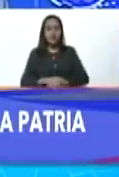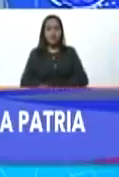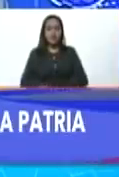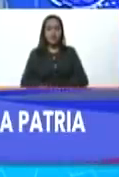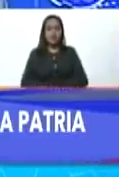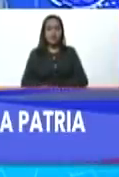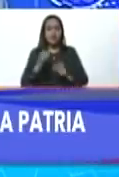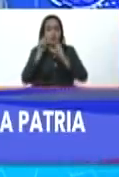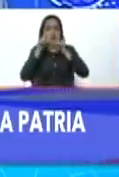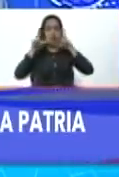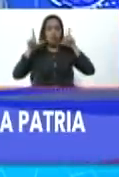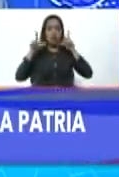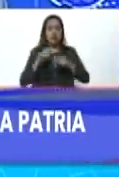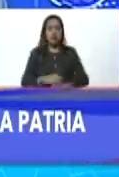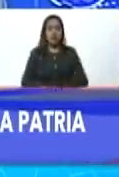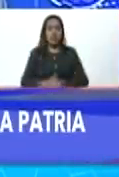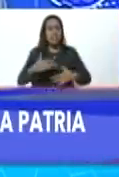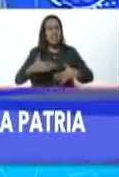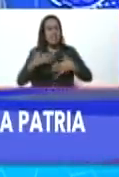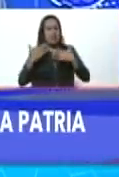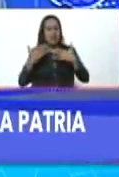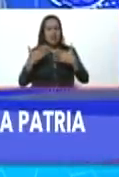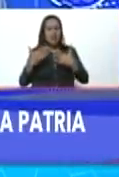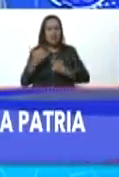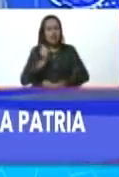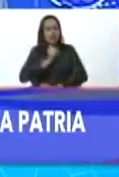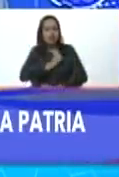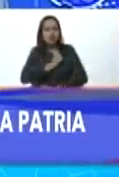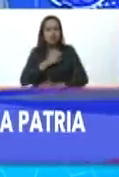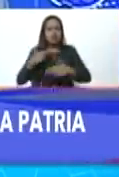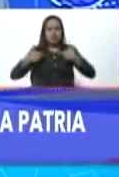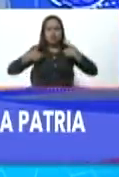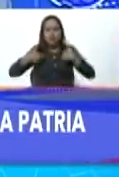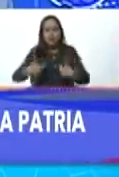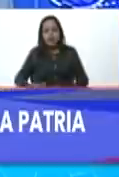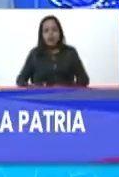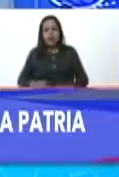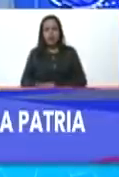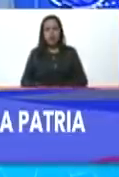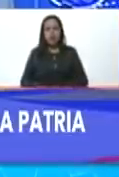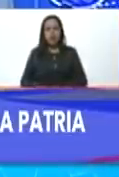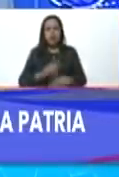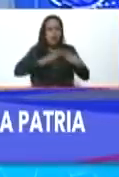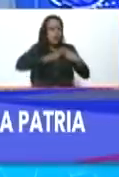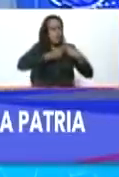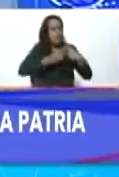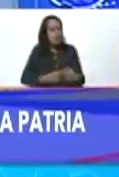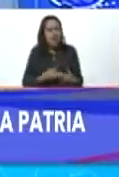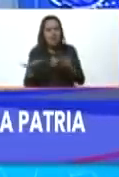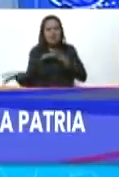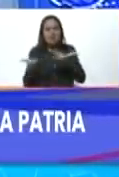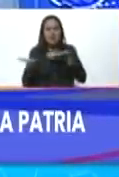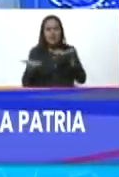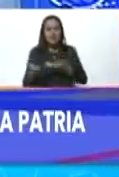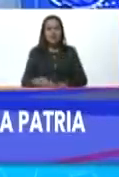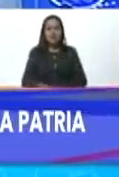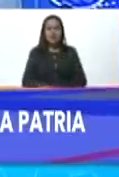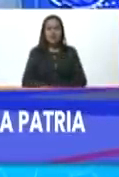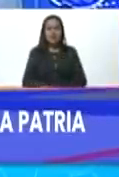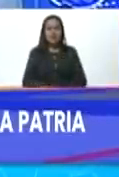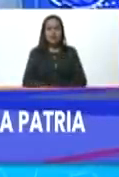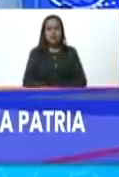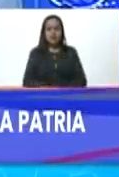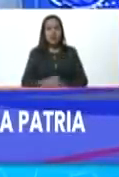Impresionante el doctor, sus sentimientos cristianos, humanistas, de desprendimiento, de servicio.